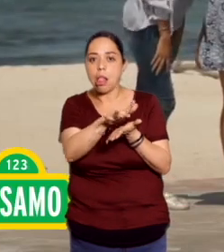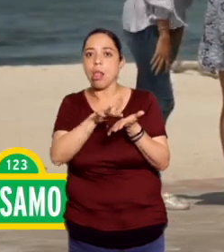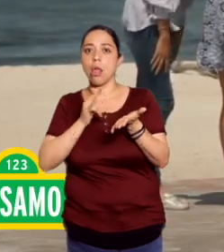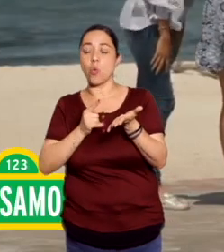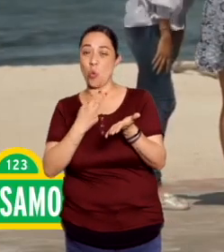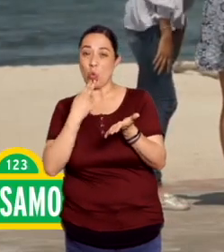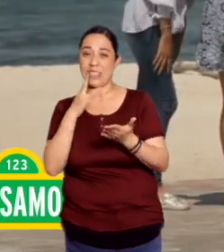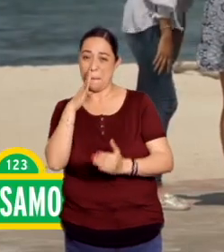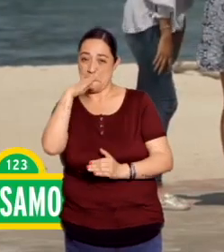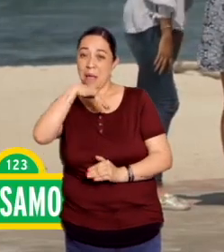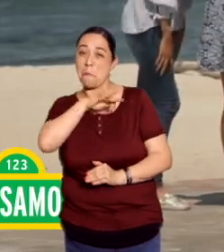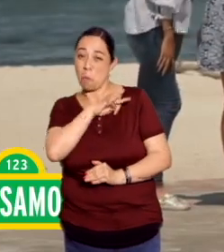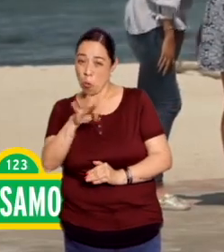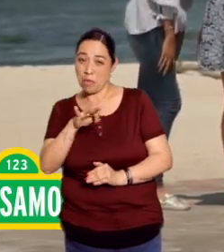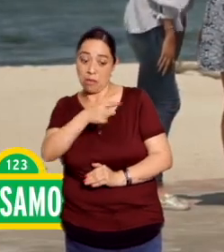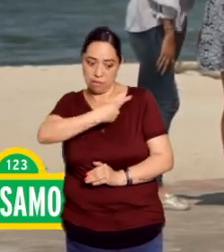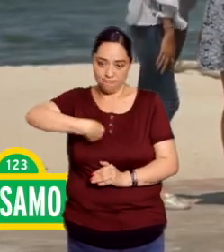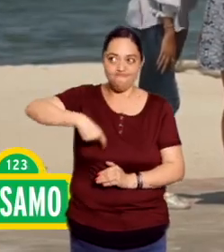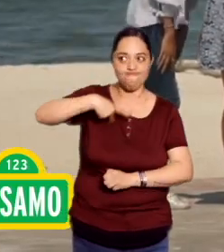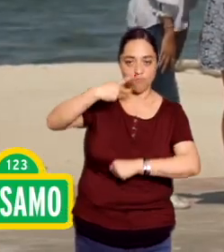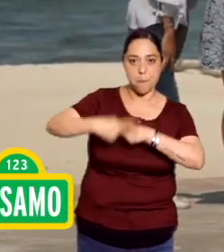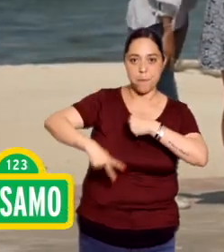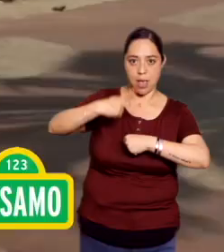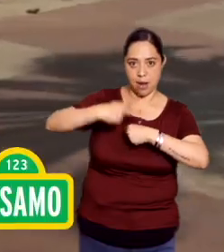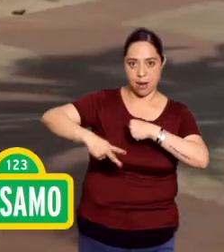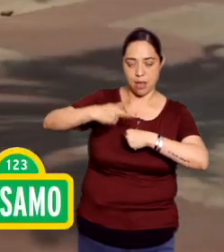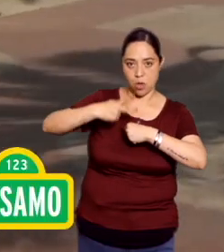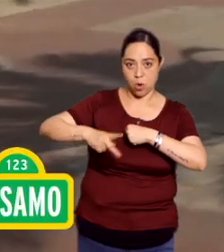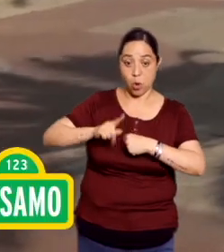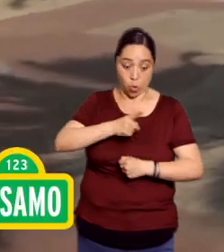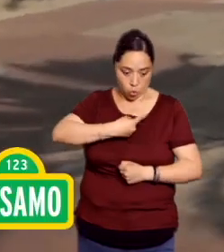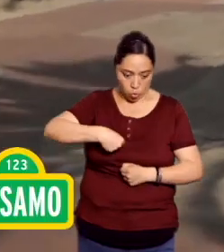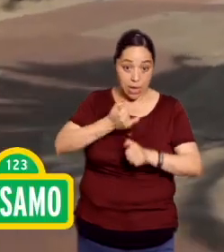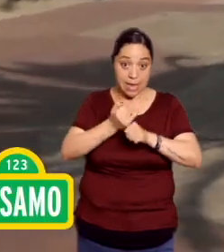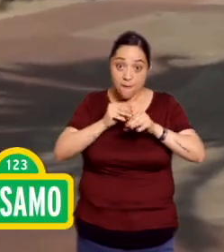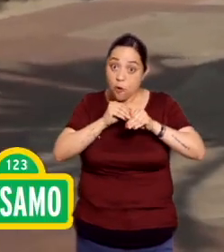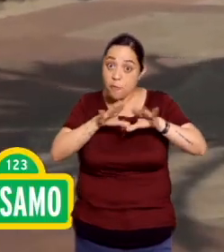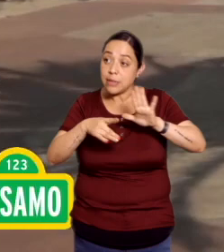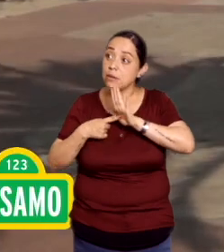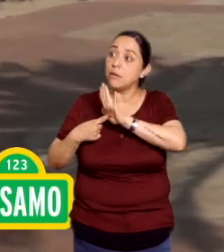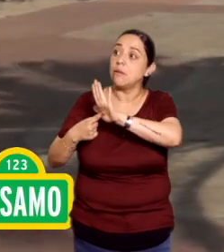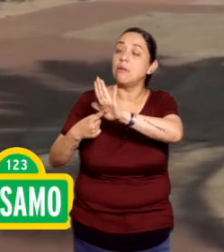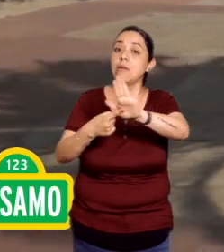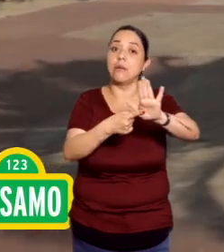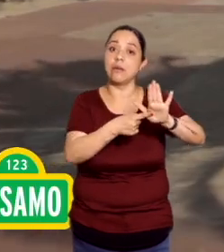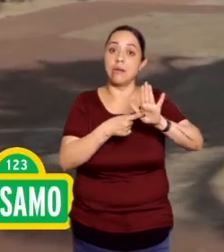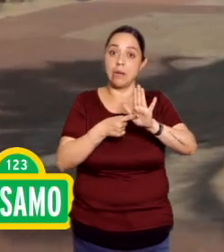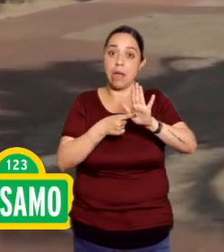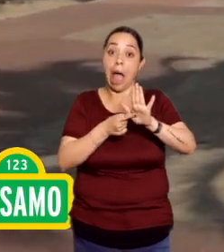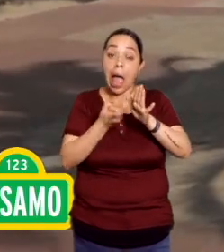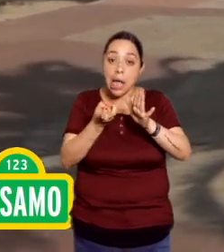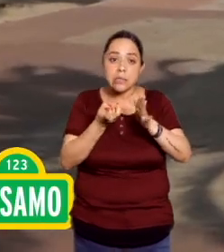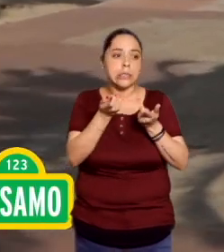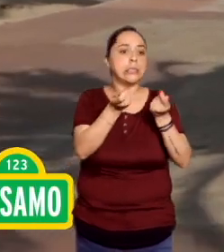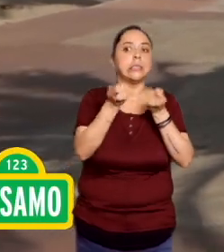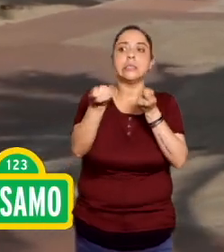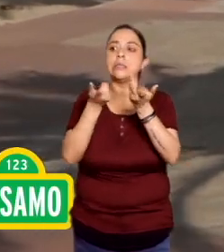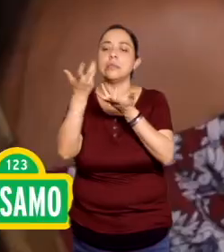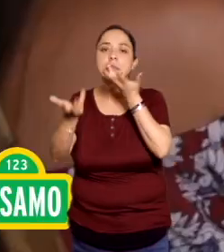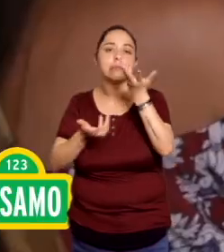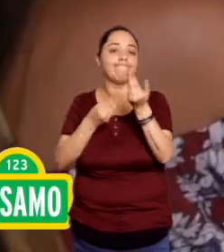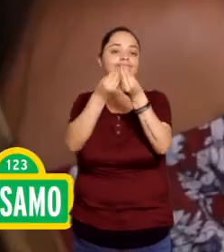ser mal utilizada y ponernos en riesgo. Cada vez que compartimos nuestra información, perdemos el control de